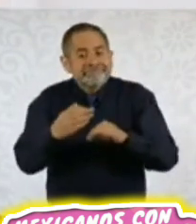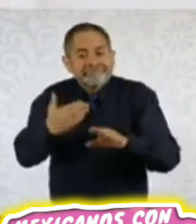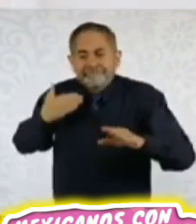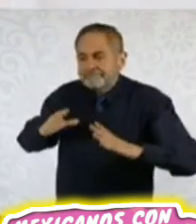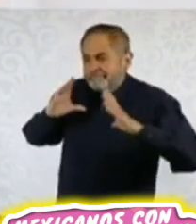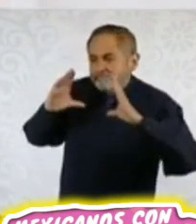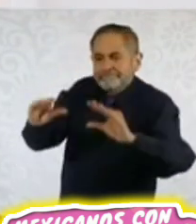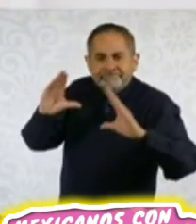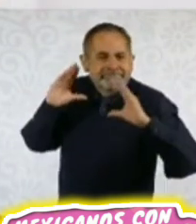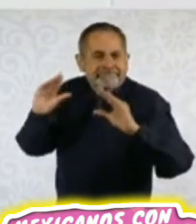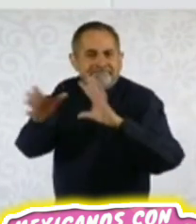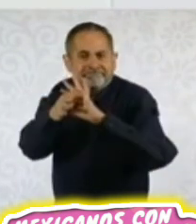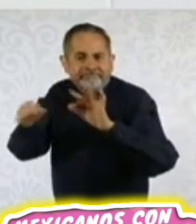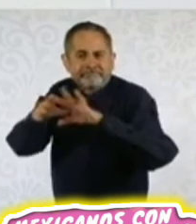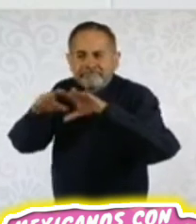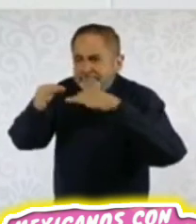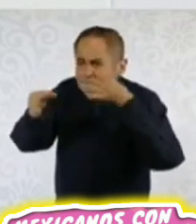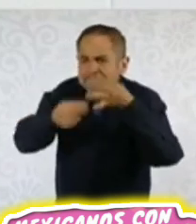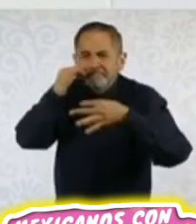educación, la